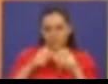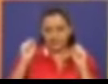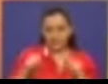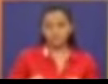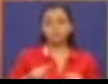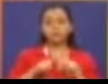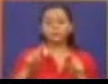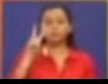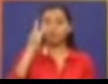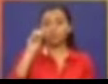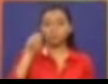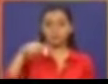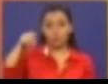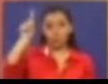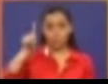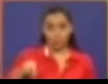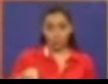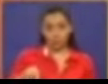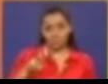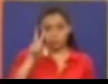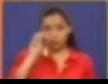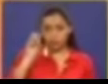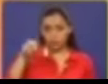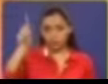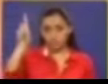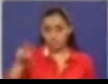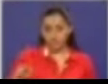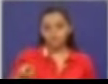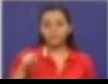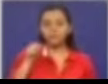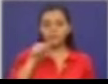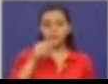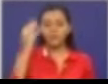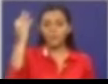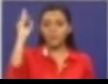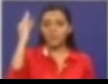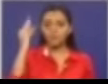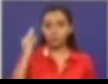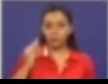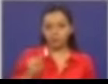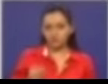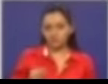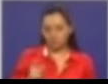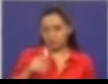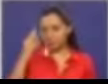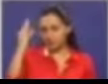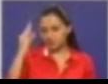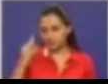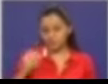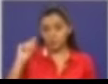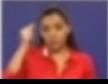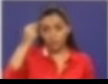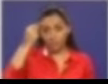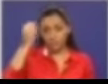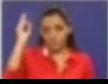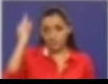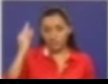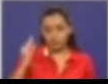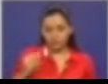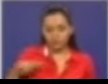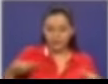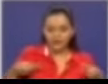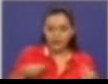2001, casi el 65% del presupuesto sería del gobierno central, era